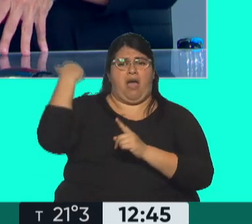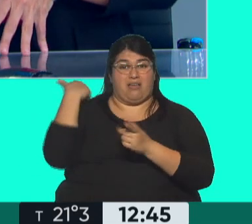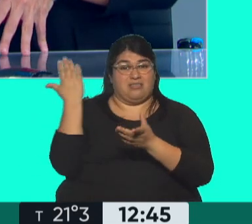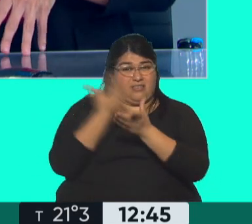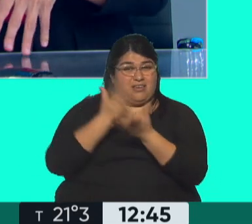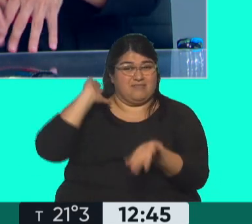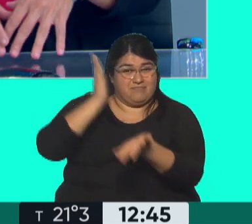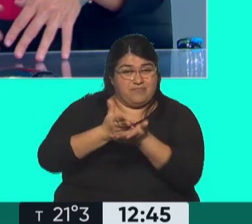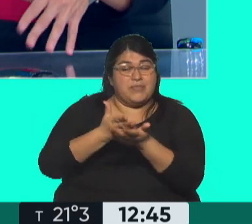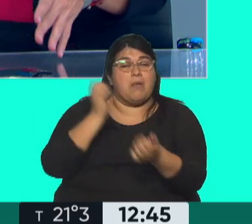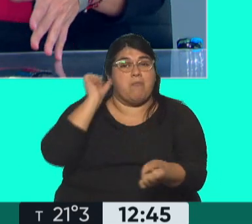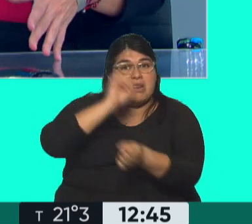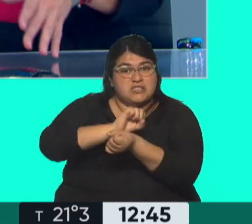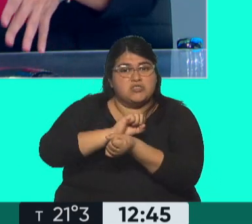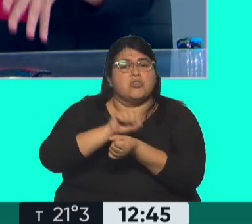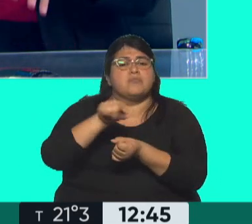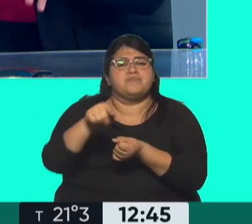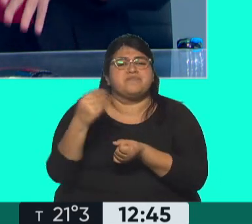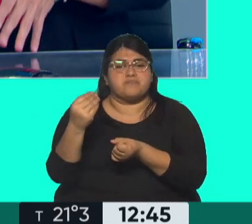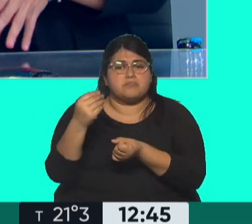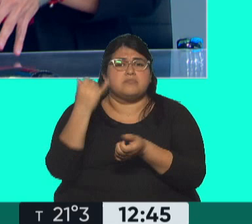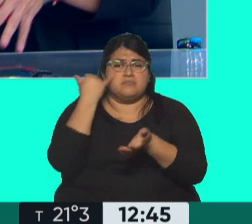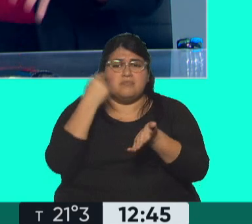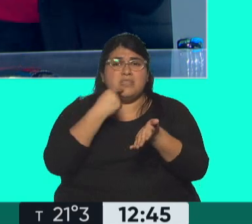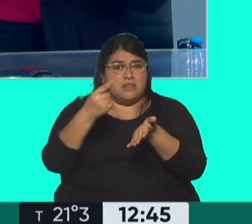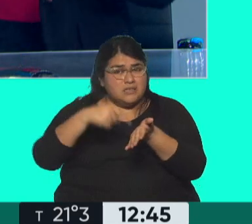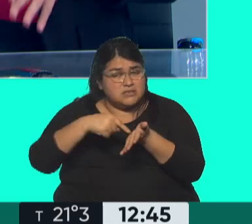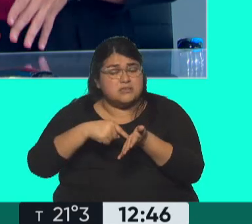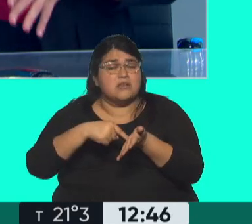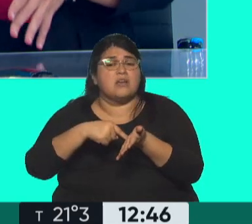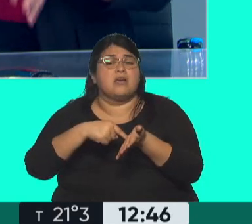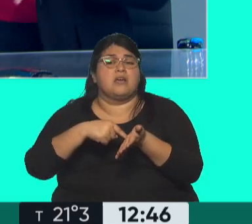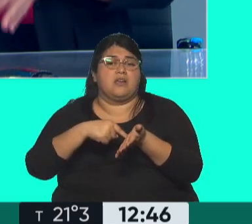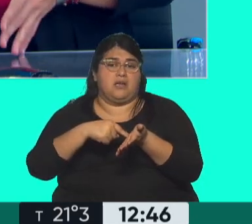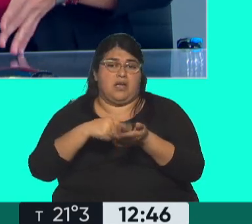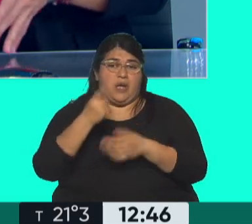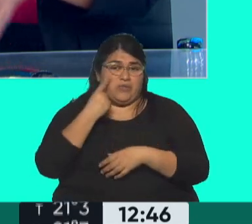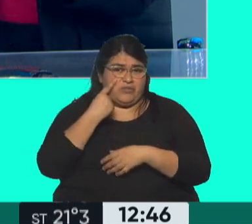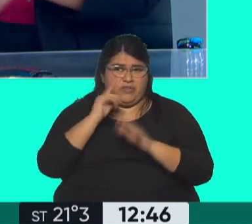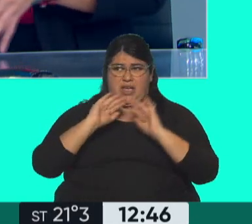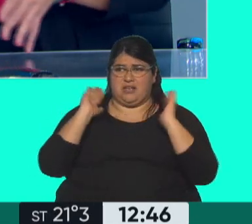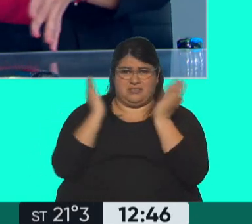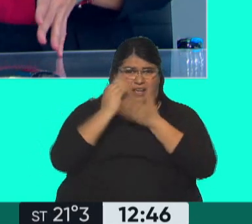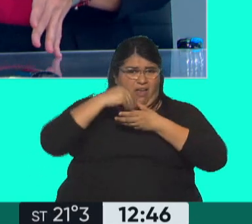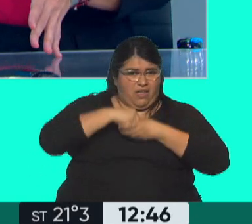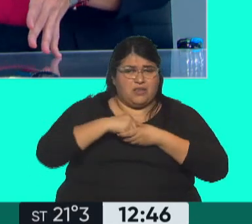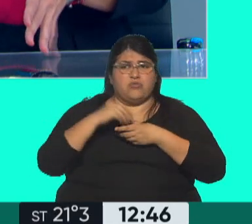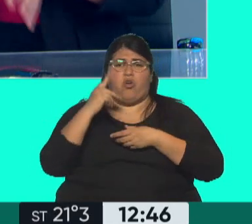condena a prisión perpetua se establece que ella vivía encerrada, que él la